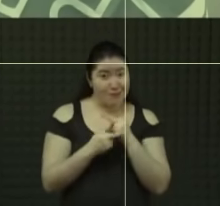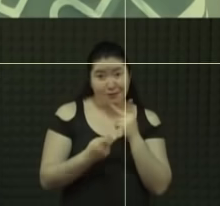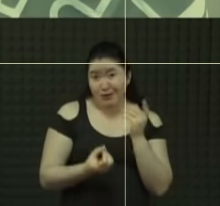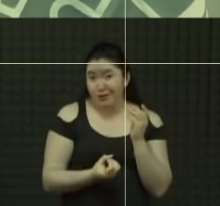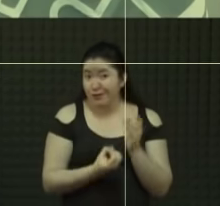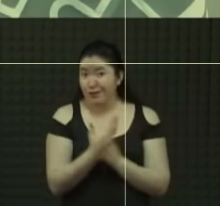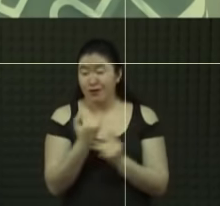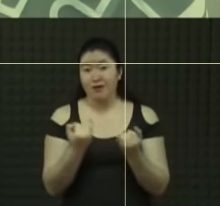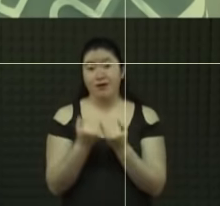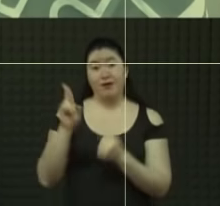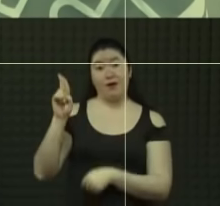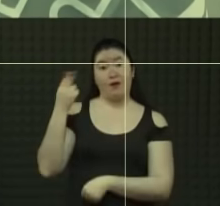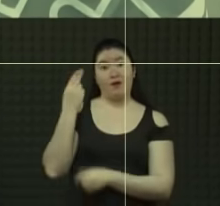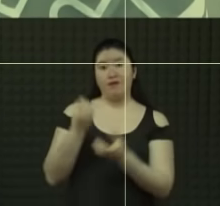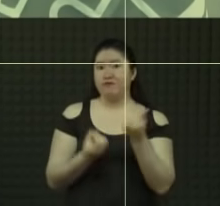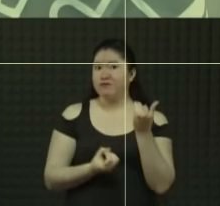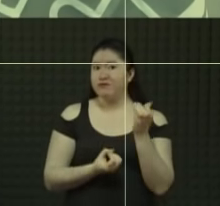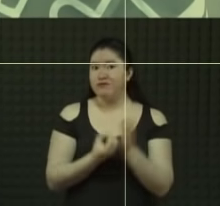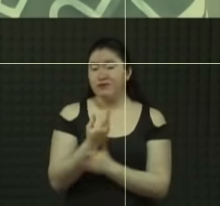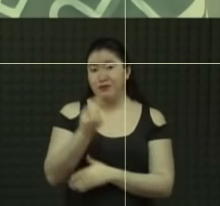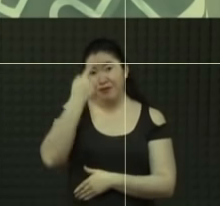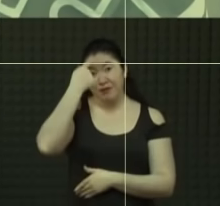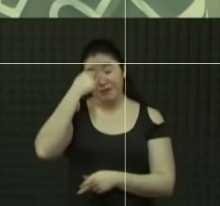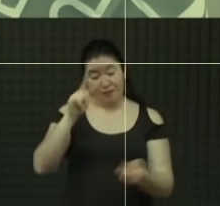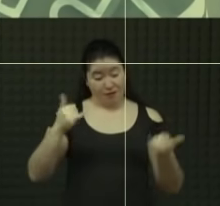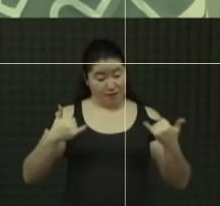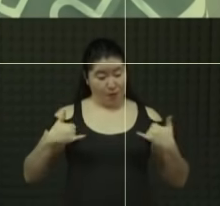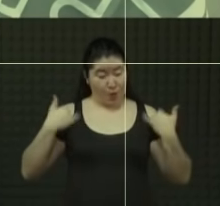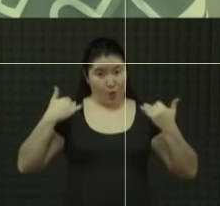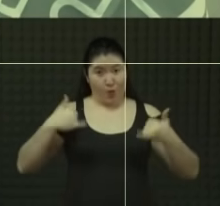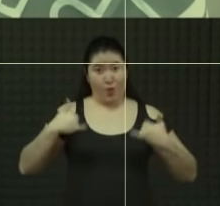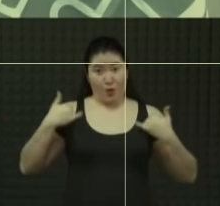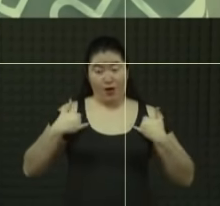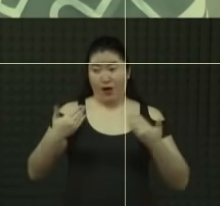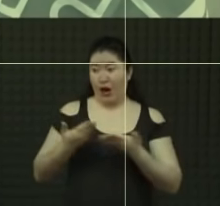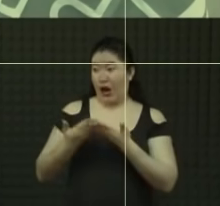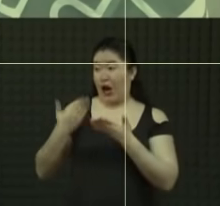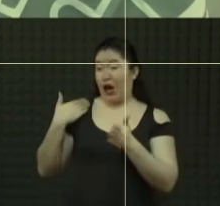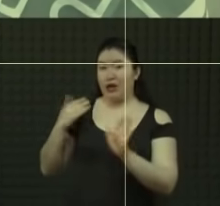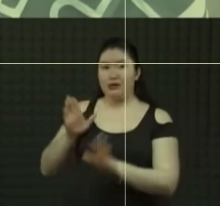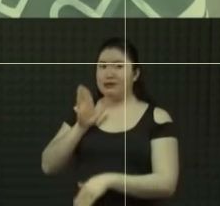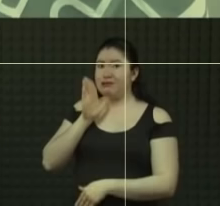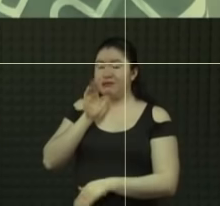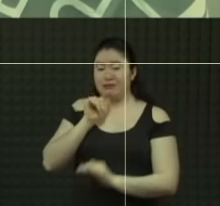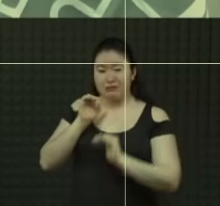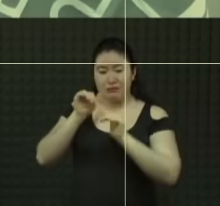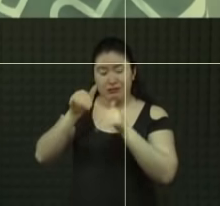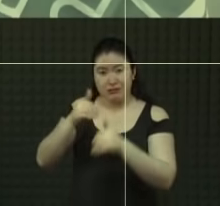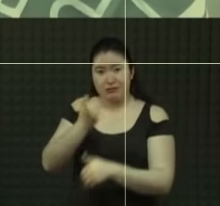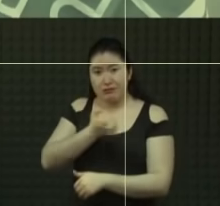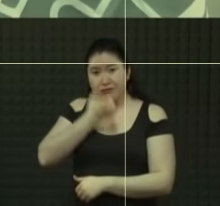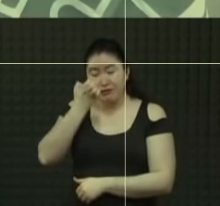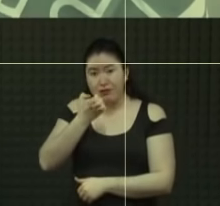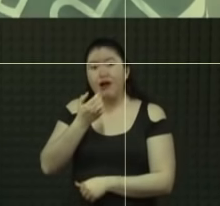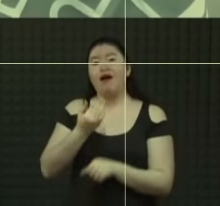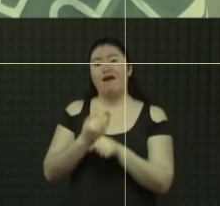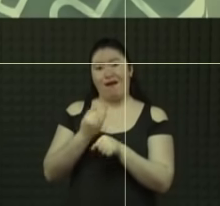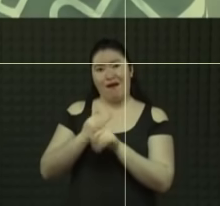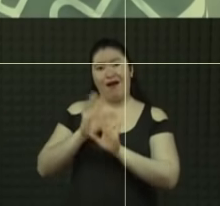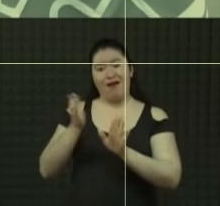nuevas universidades públicas, que le den la oportunidad a jóvenes que no tenían la oportunidad de estudiar, de tener esta